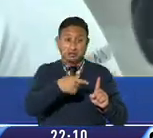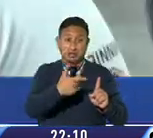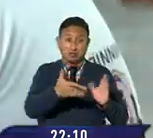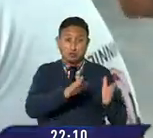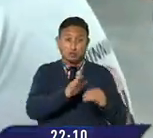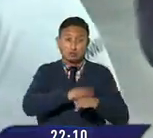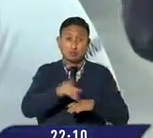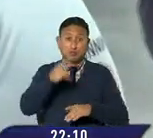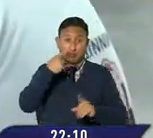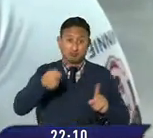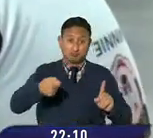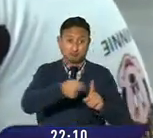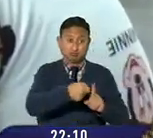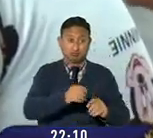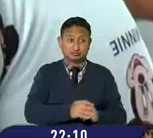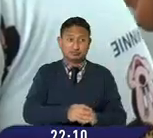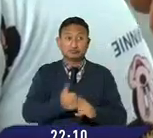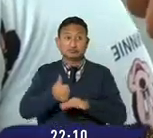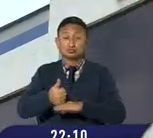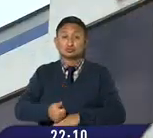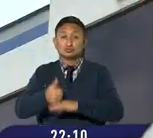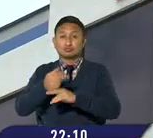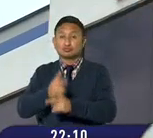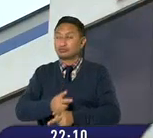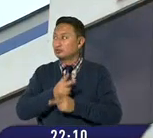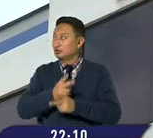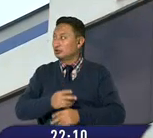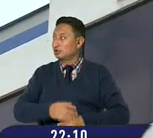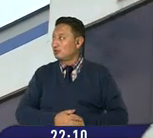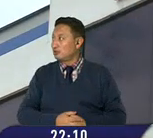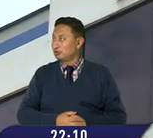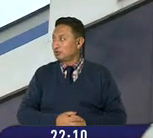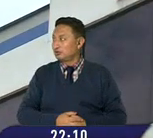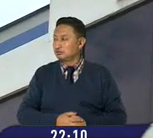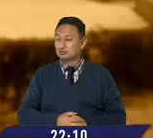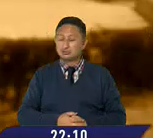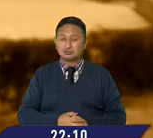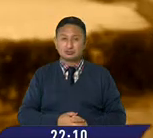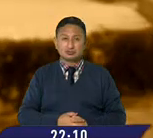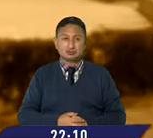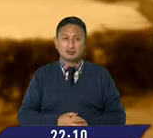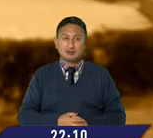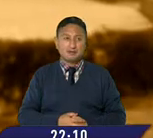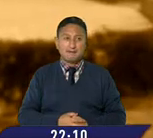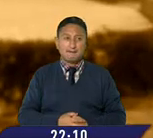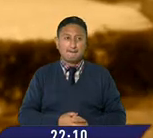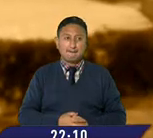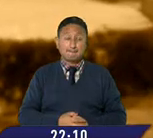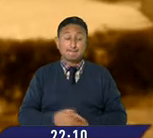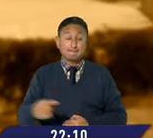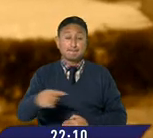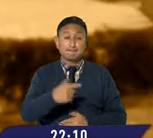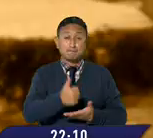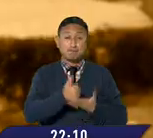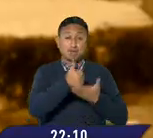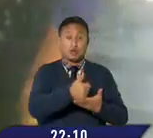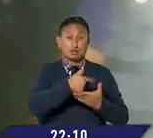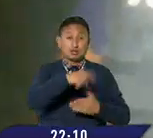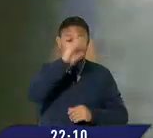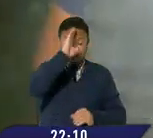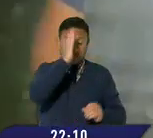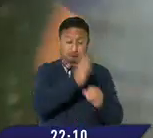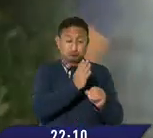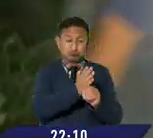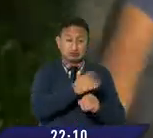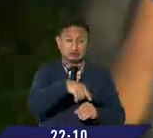la menor está bajo cuidado de una casa hogar y con la asistencia de profesionales en busca de ayudarla a superar semejante infierno terrenal en el que